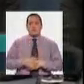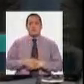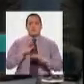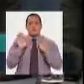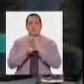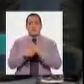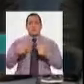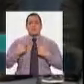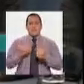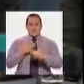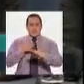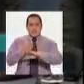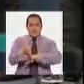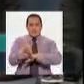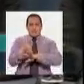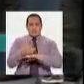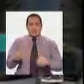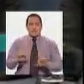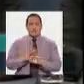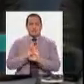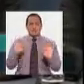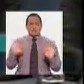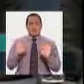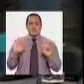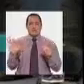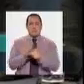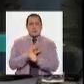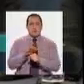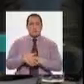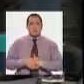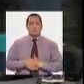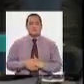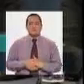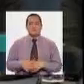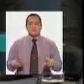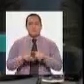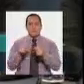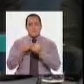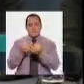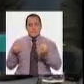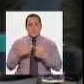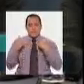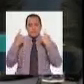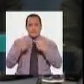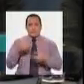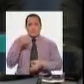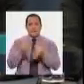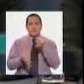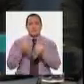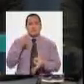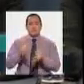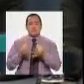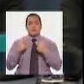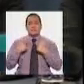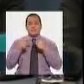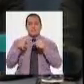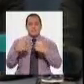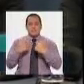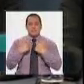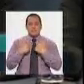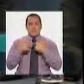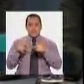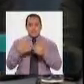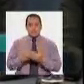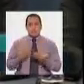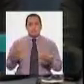de interferir en lo más absoluto en la decisión que el Poder Judicial iba a tomar en